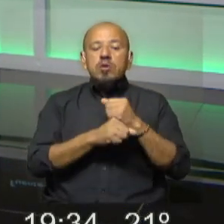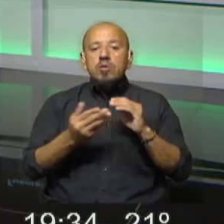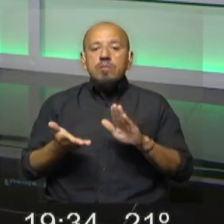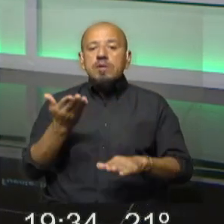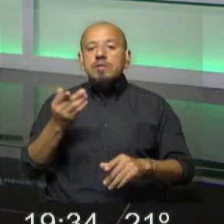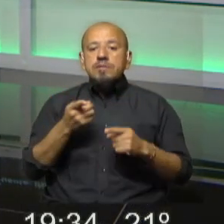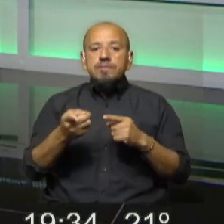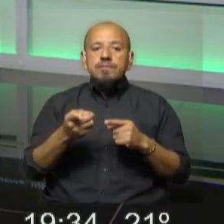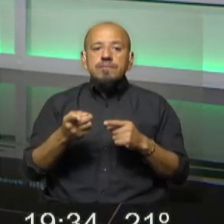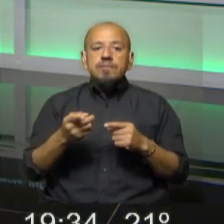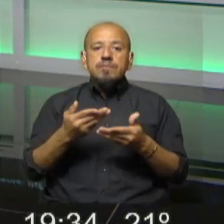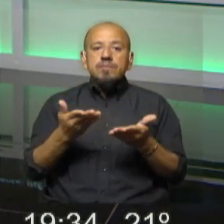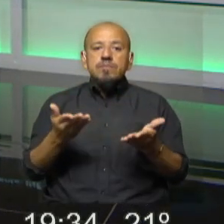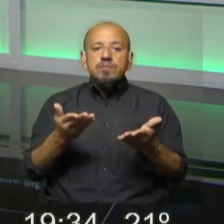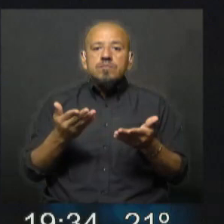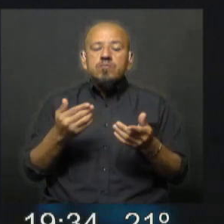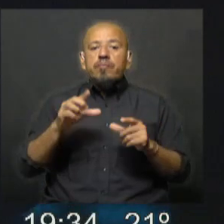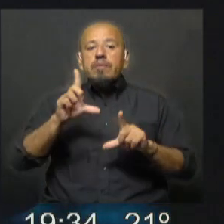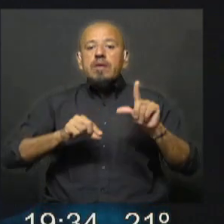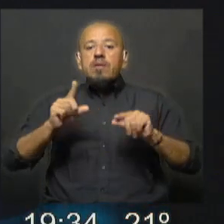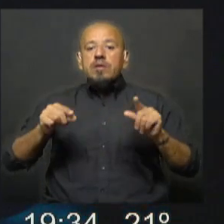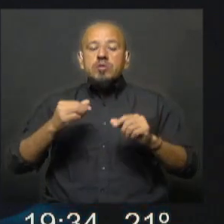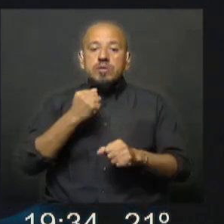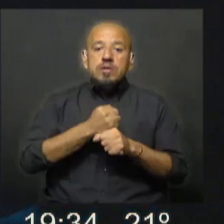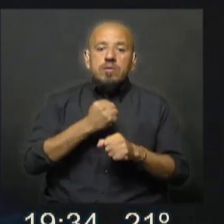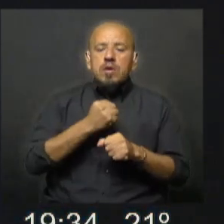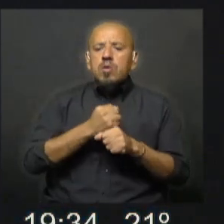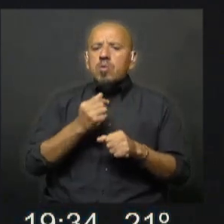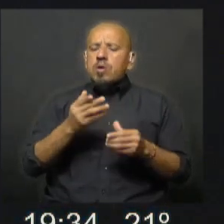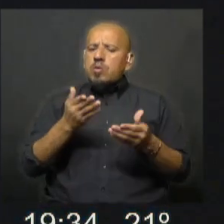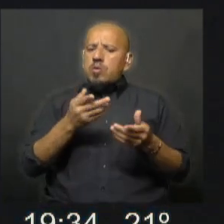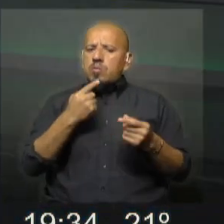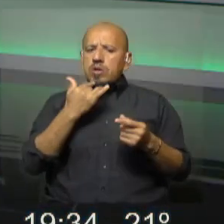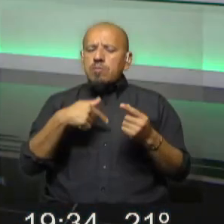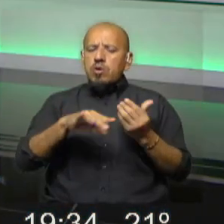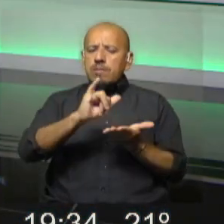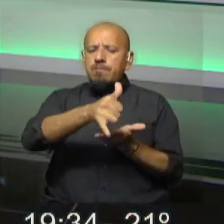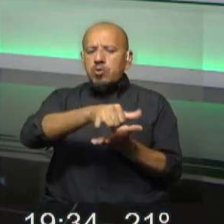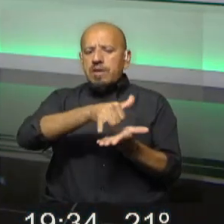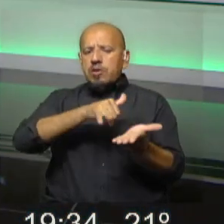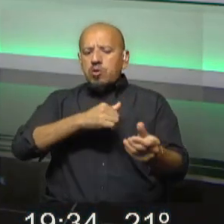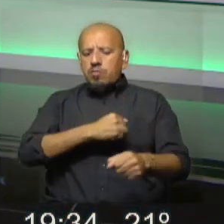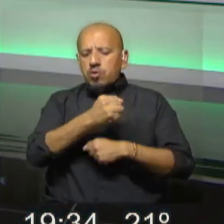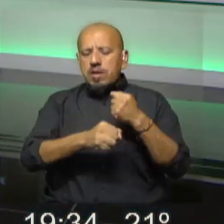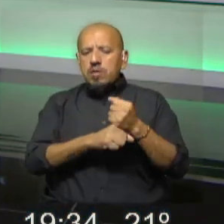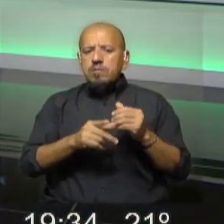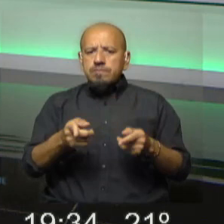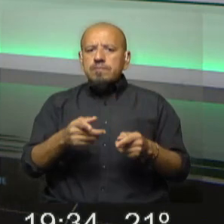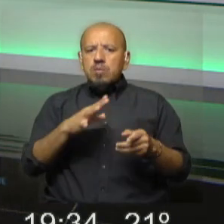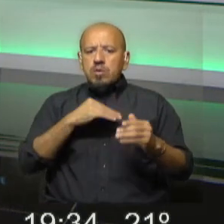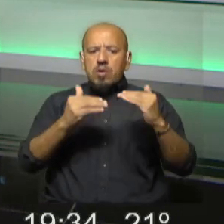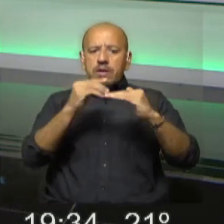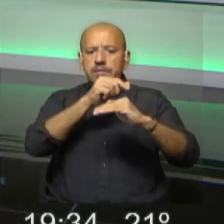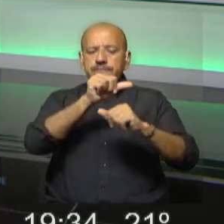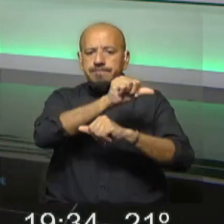viendo en la placa es la variación que ha tenido el empleo cuando miramos los promedios anuales. ¿Sí? Básicamente, cuando estamos por debajo